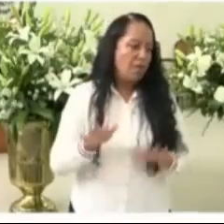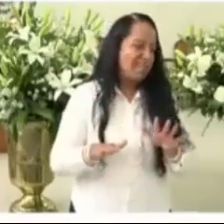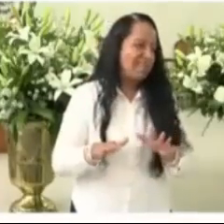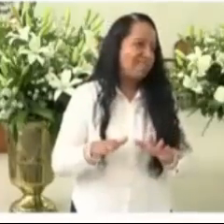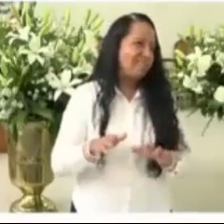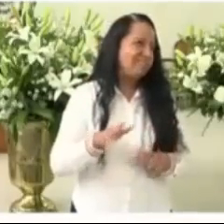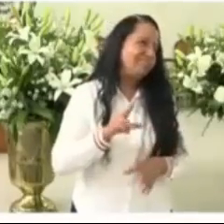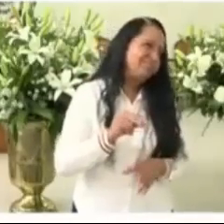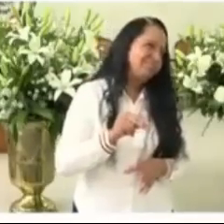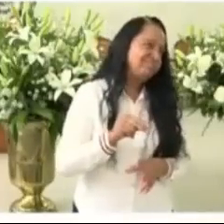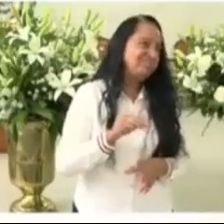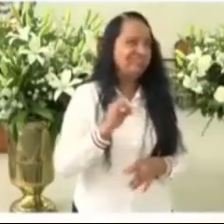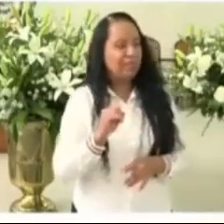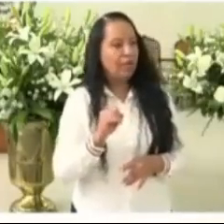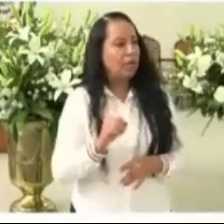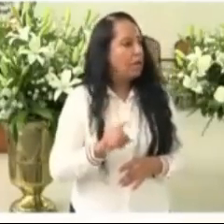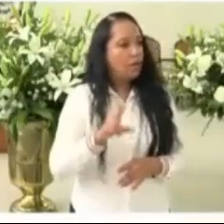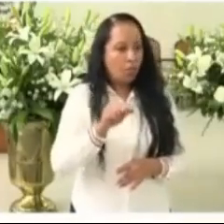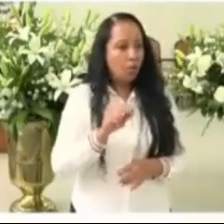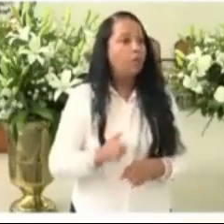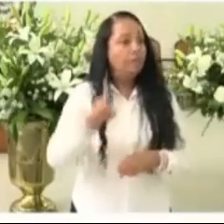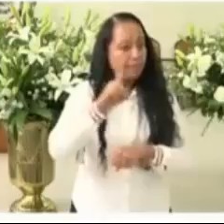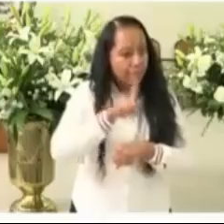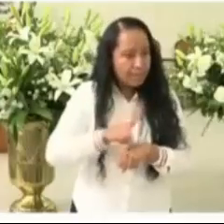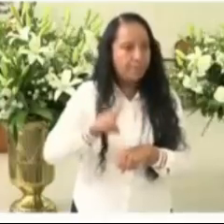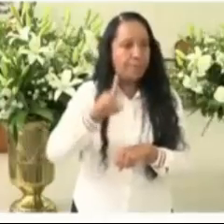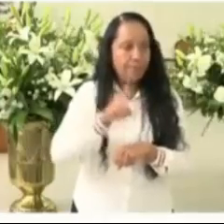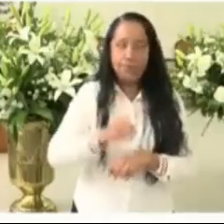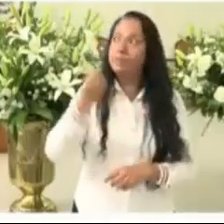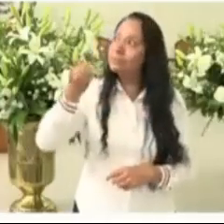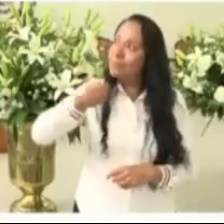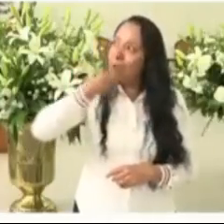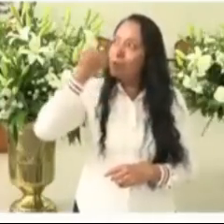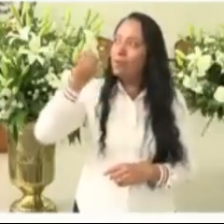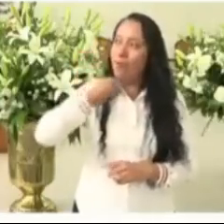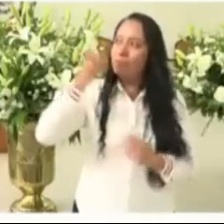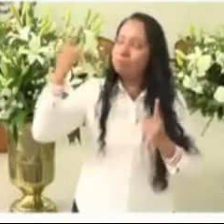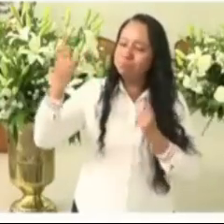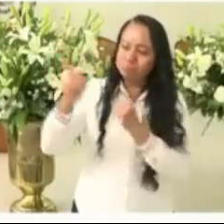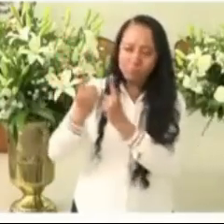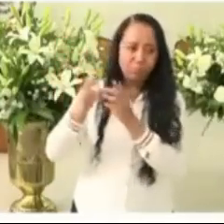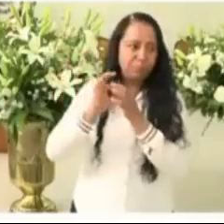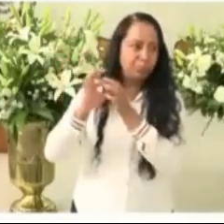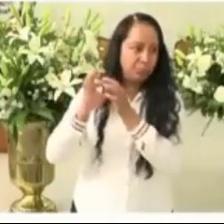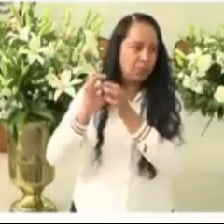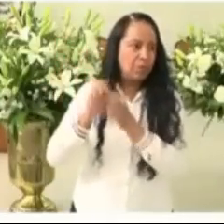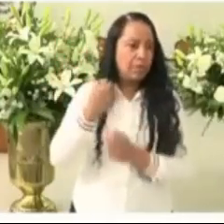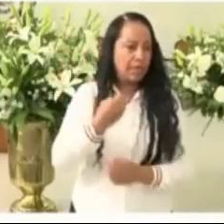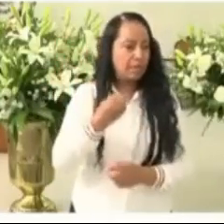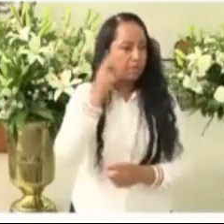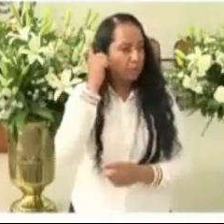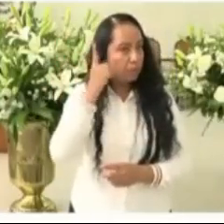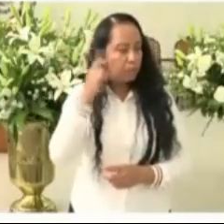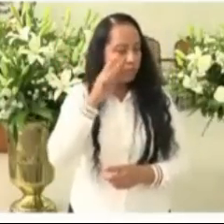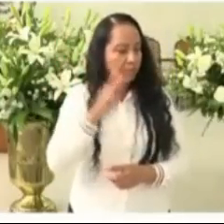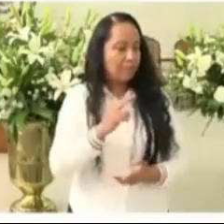a las cuales se dio lectura y a muchas otras más que no conocemos, pero que Dios